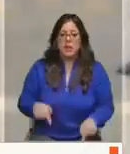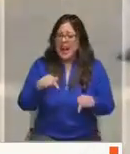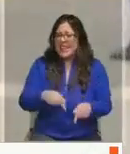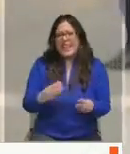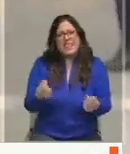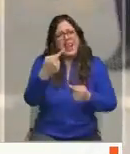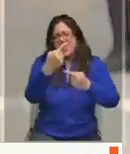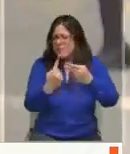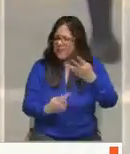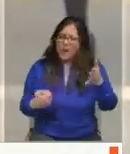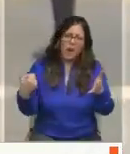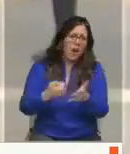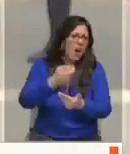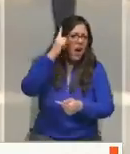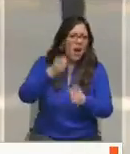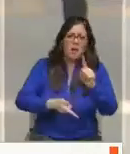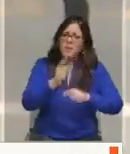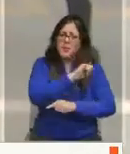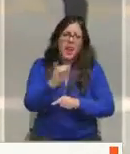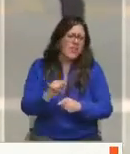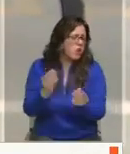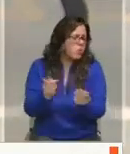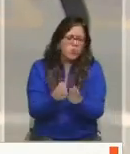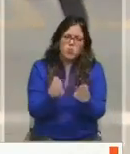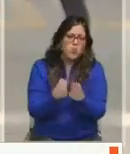accidentes, esta no es la primera vez, pasa demasiado cinta aquí.